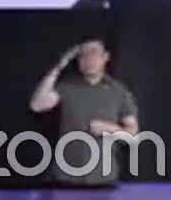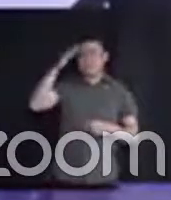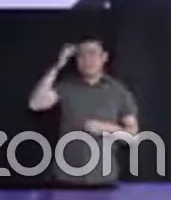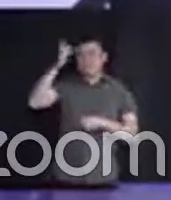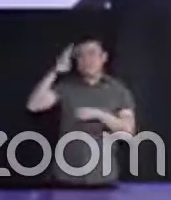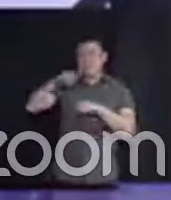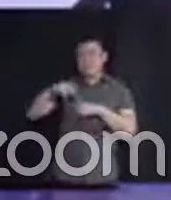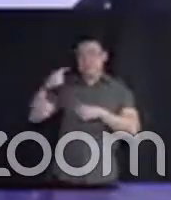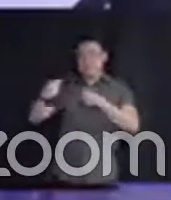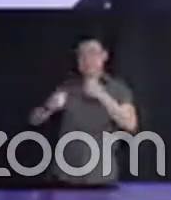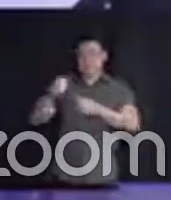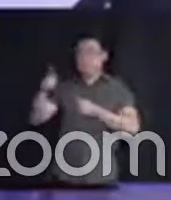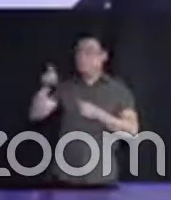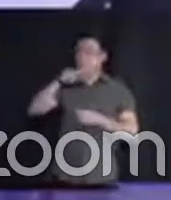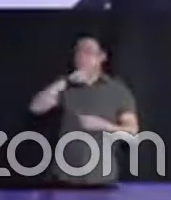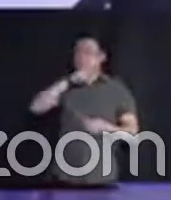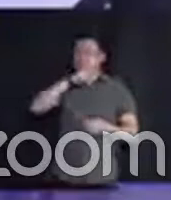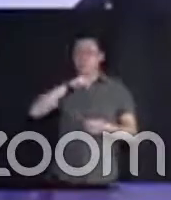preocupe.